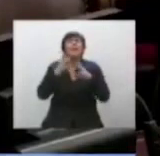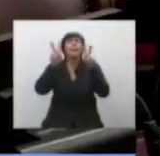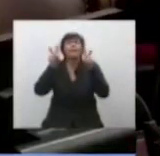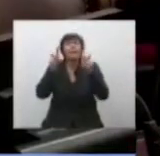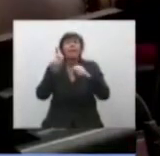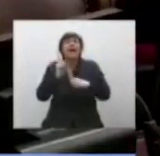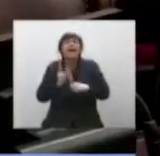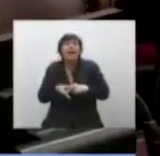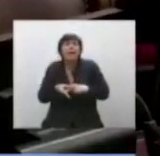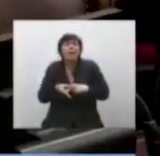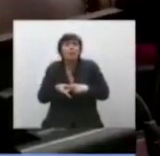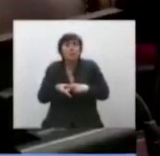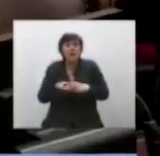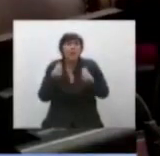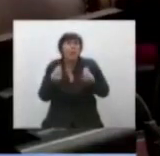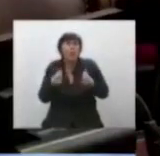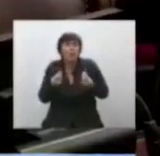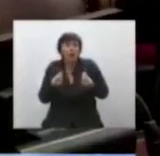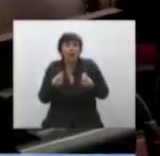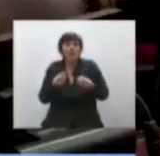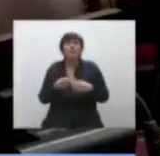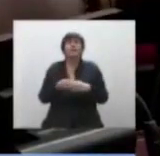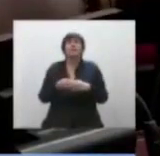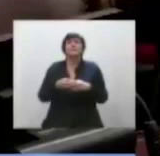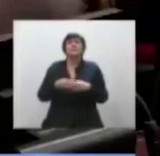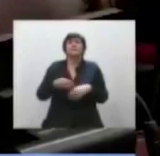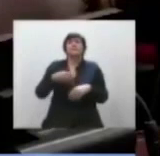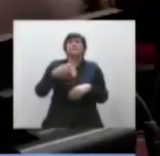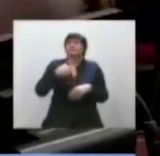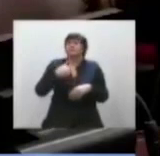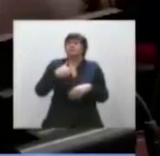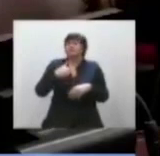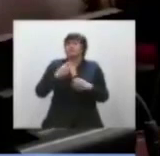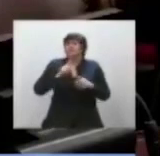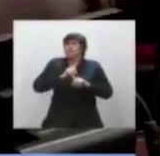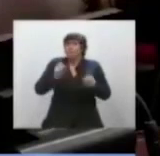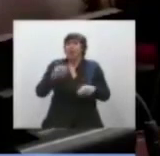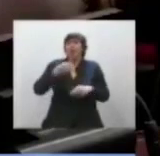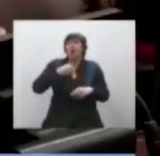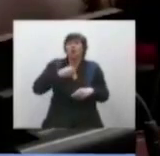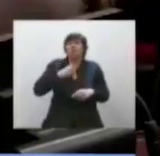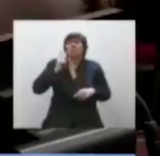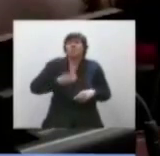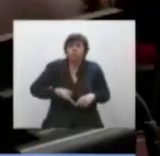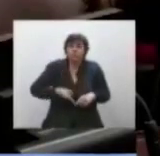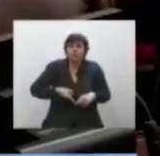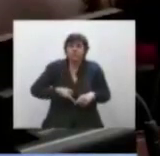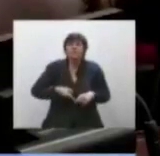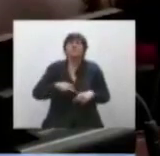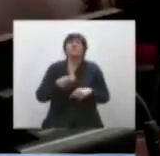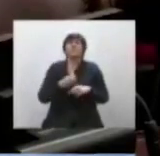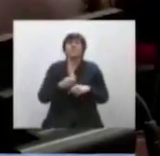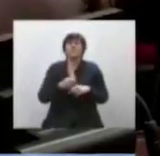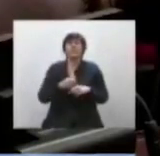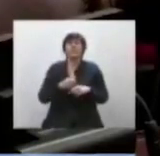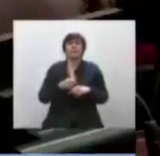Hay renovaciones de la Cámara. Todavía no. Pero de todos modos, yo confío en que más allá de que no se renueven todos, hay muchos que